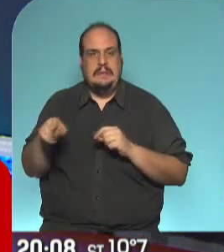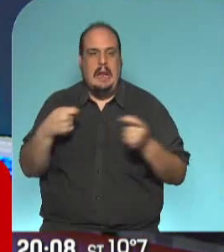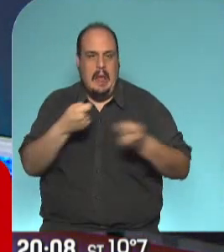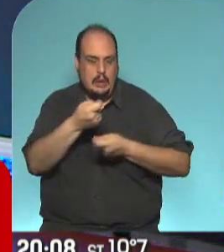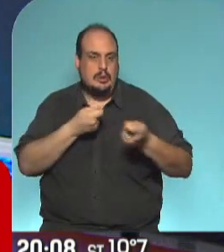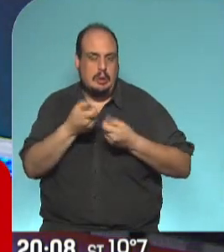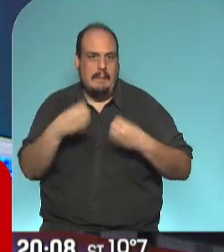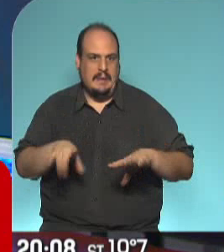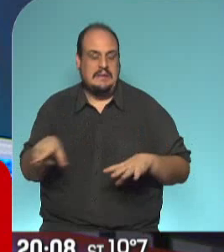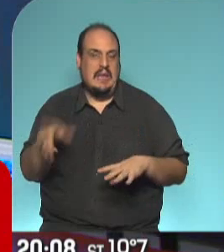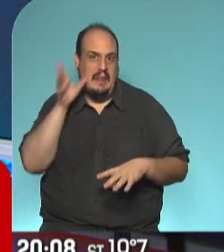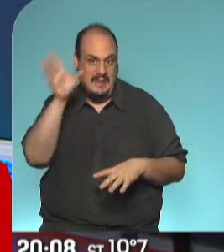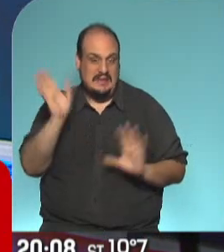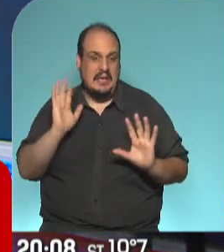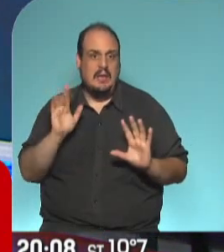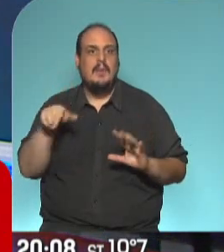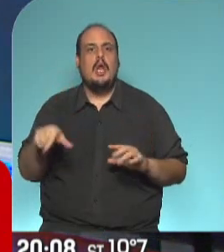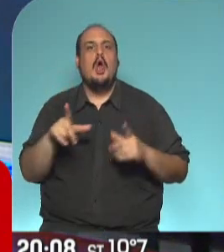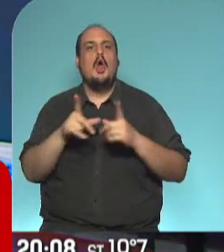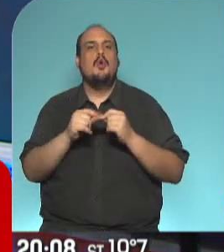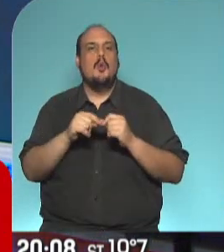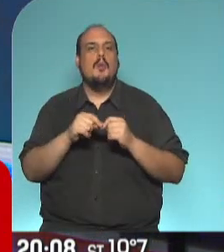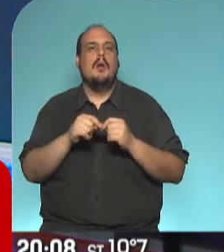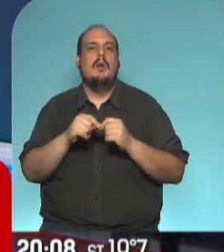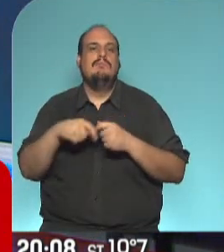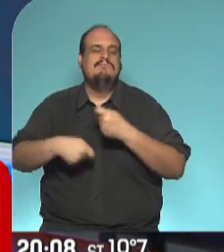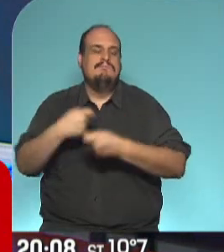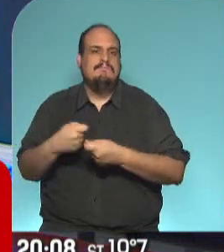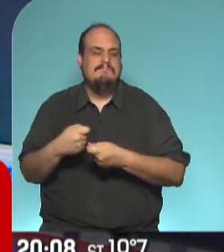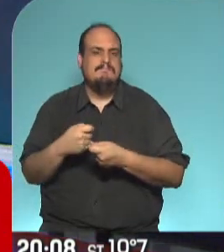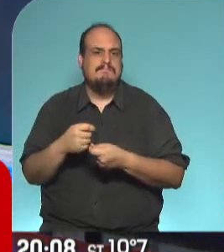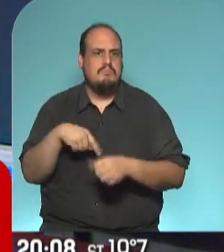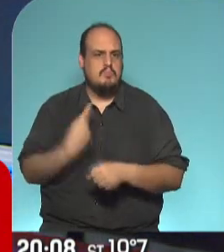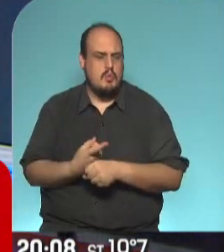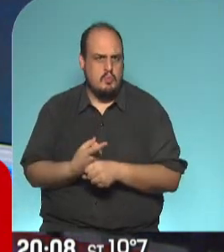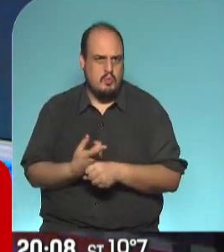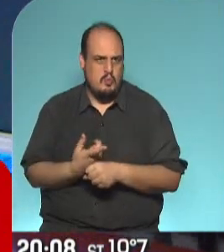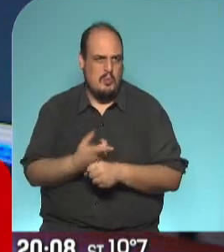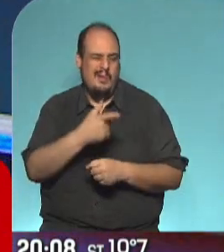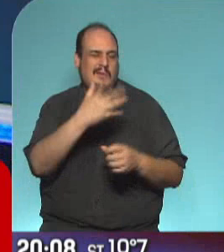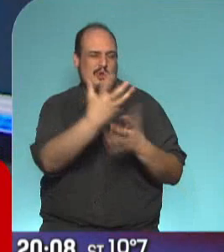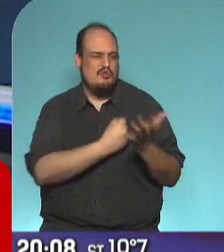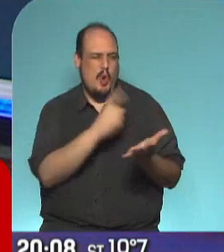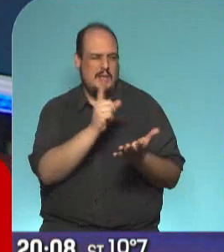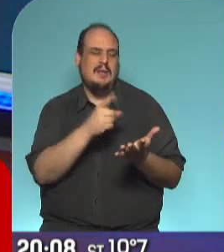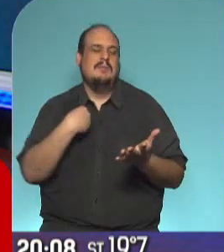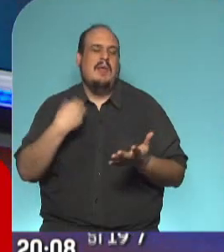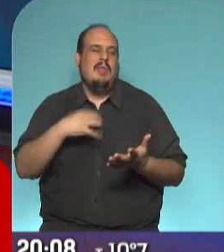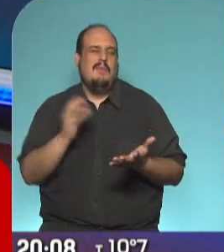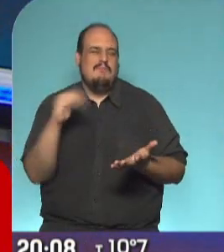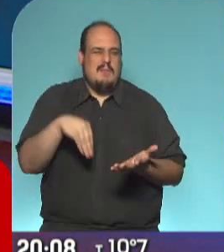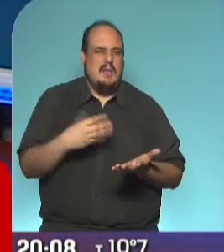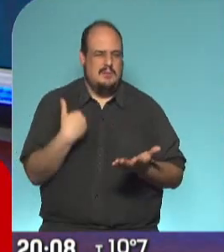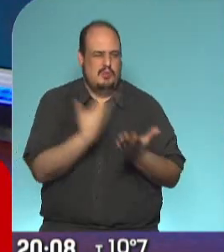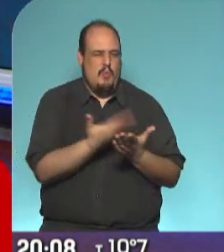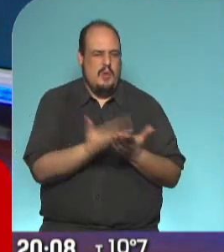pero el gobierno al mismo tiempo sabía que ese número no se podía mantener, que tenía que mejorar esta oferta si